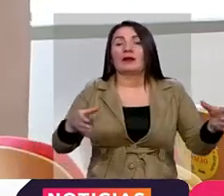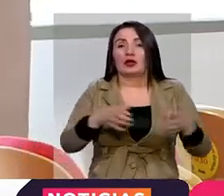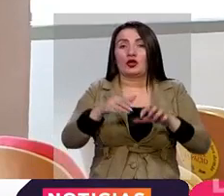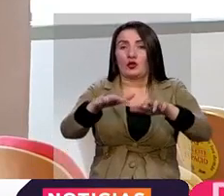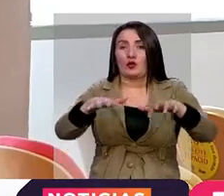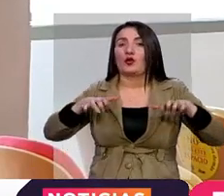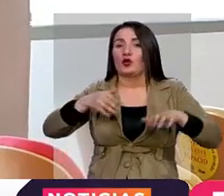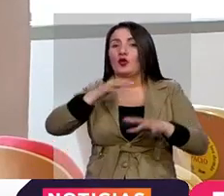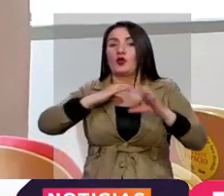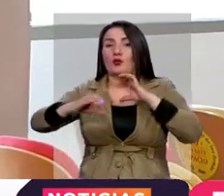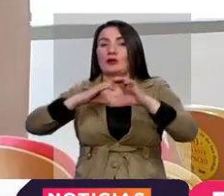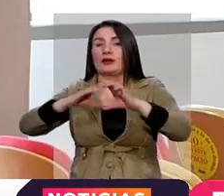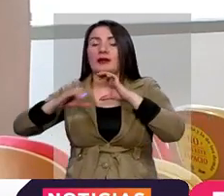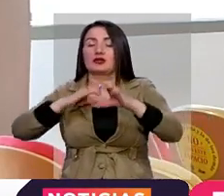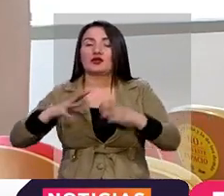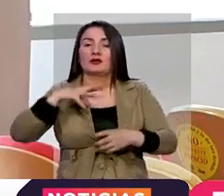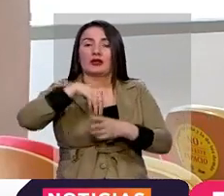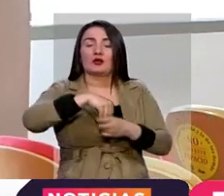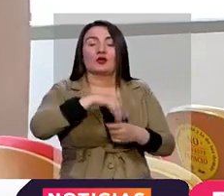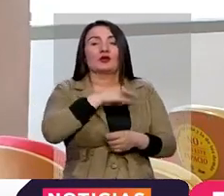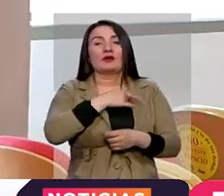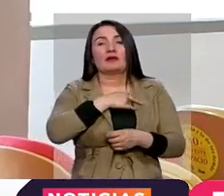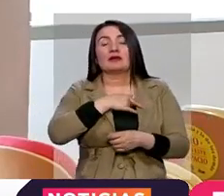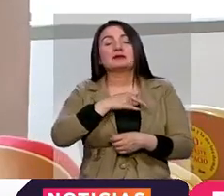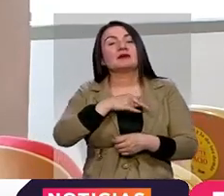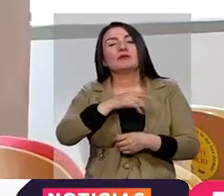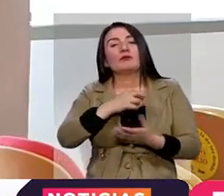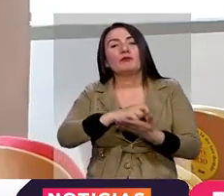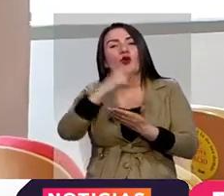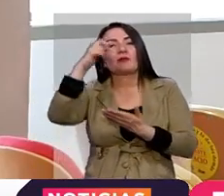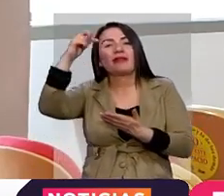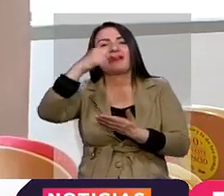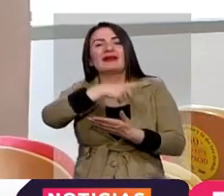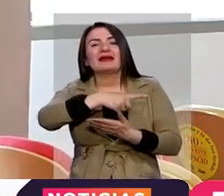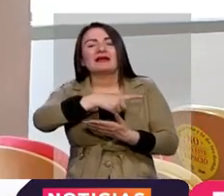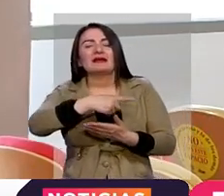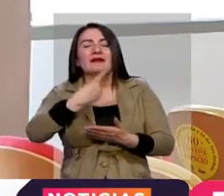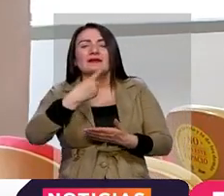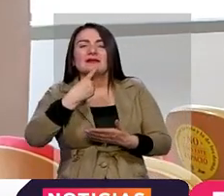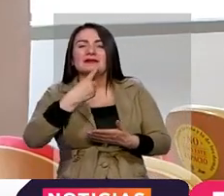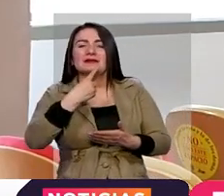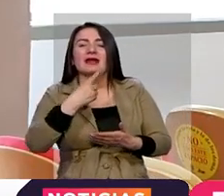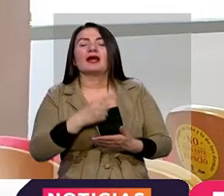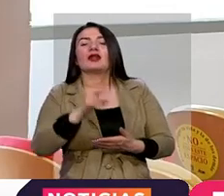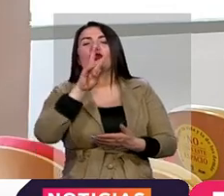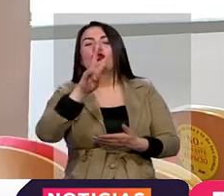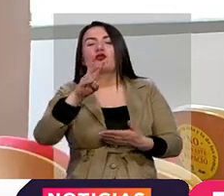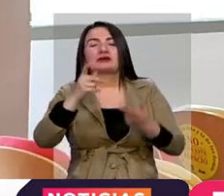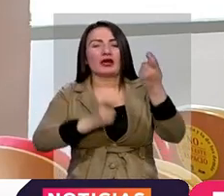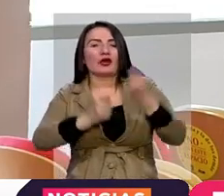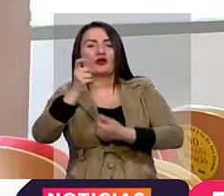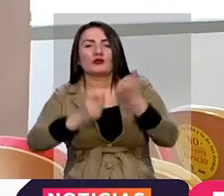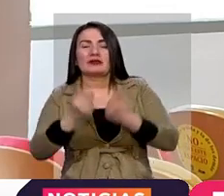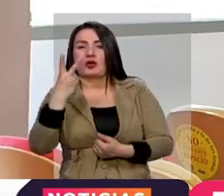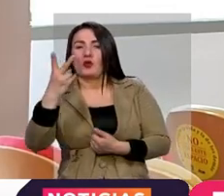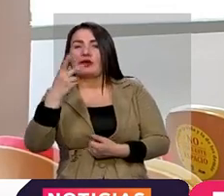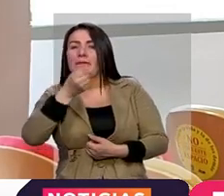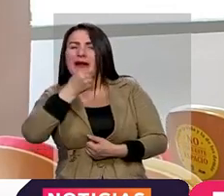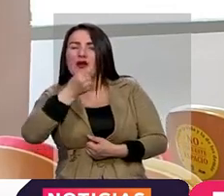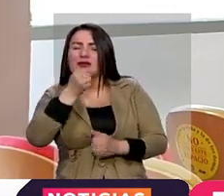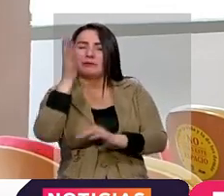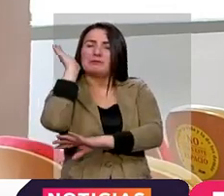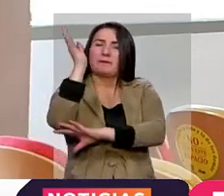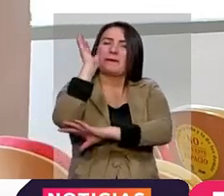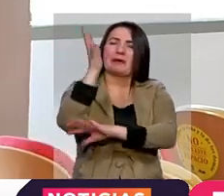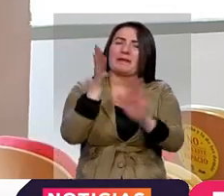comunicación que se está desarrollando dentro de la universidad en la sede porvenir una ponencia que se desarrolló por dos economistas y una periodista en el cual